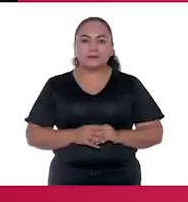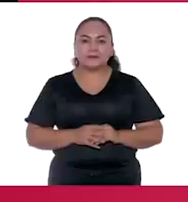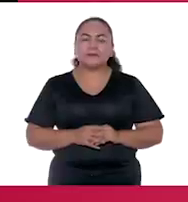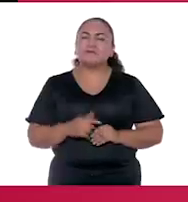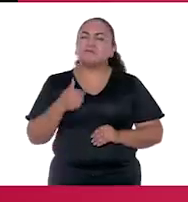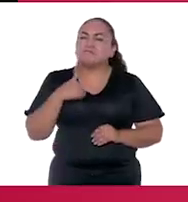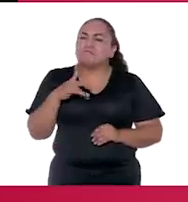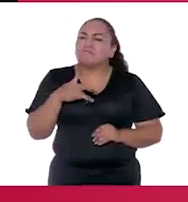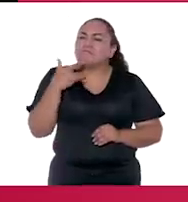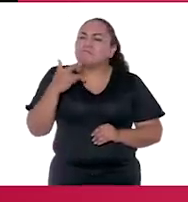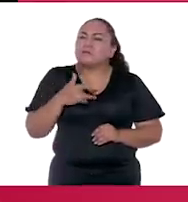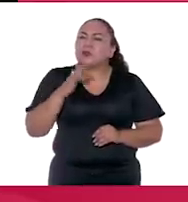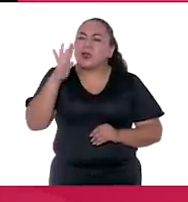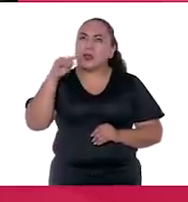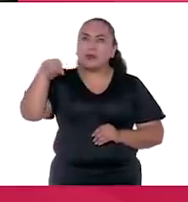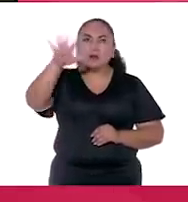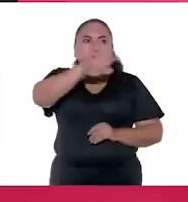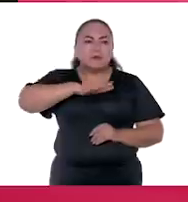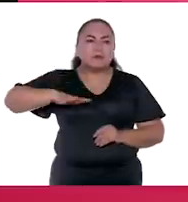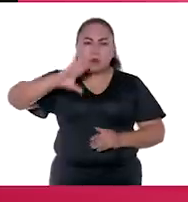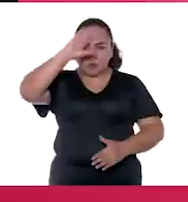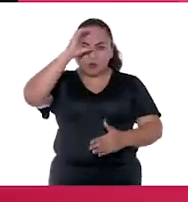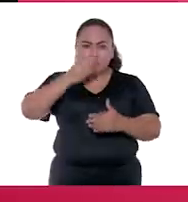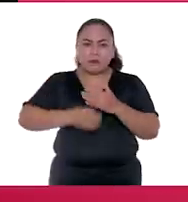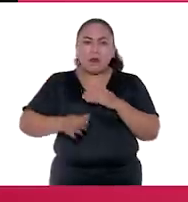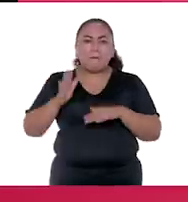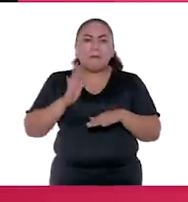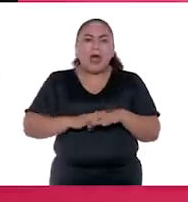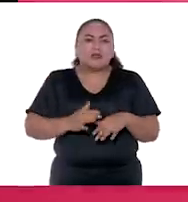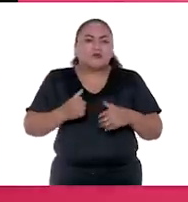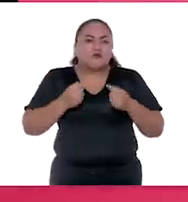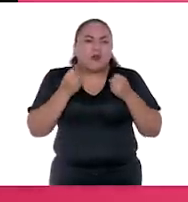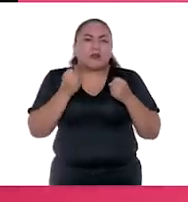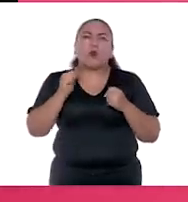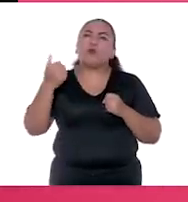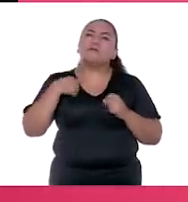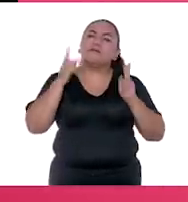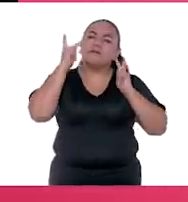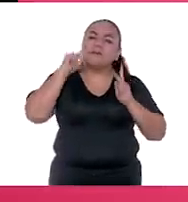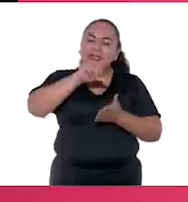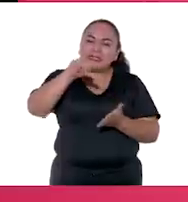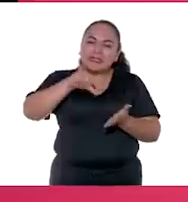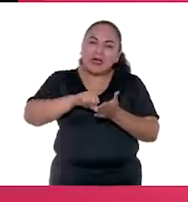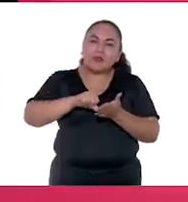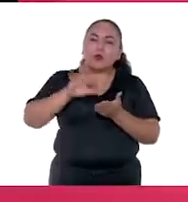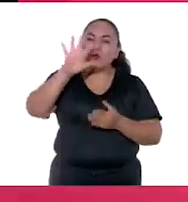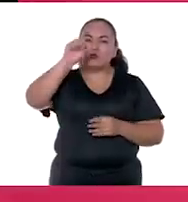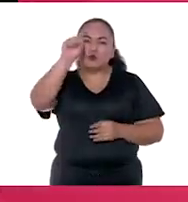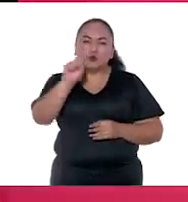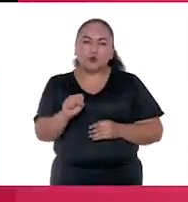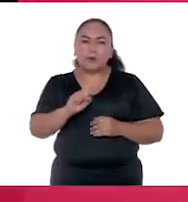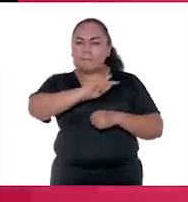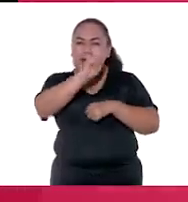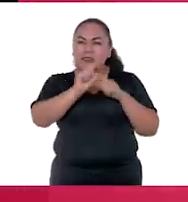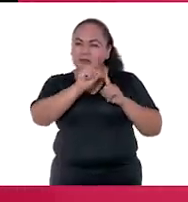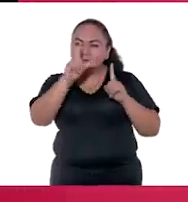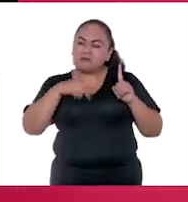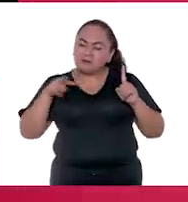Me da la impresión de que esta catedral es mucho más sólida que muchas de las que he visitado en el centro y el sur del país.